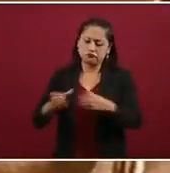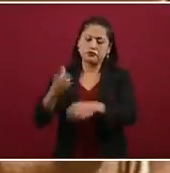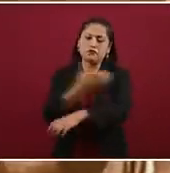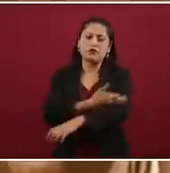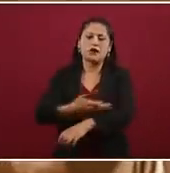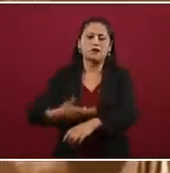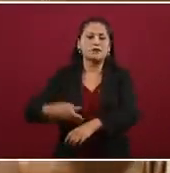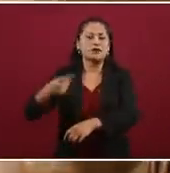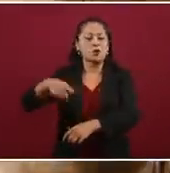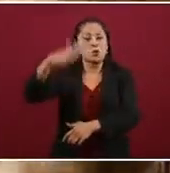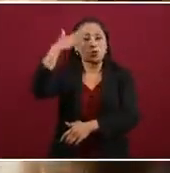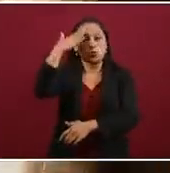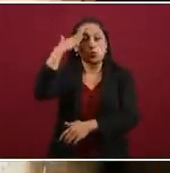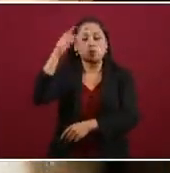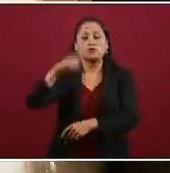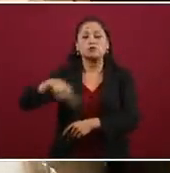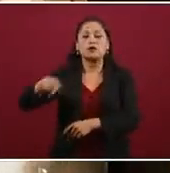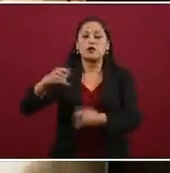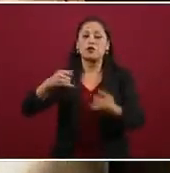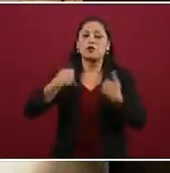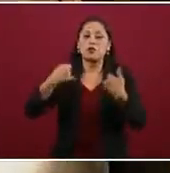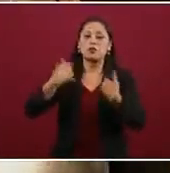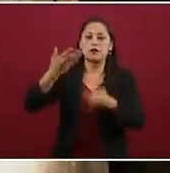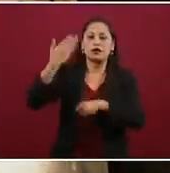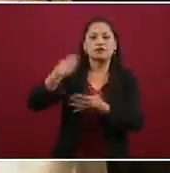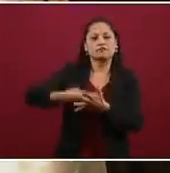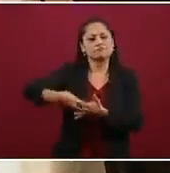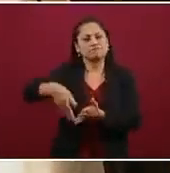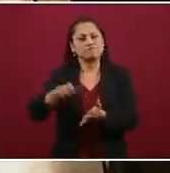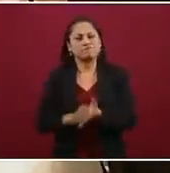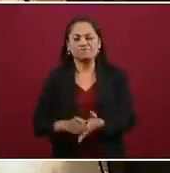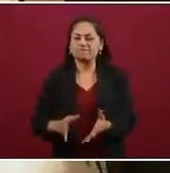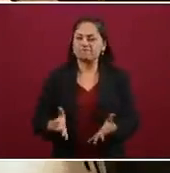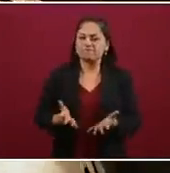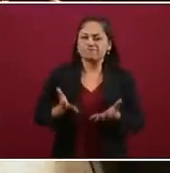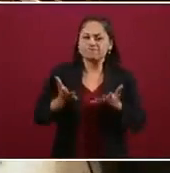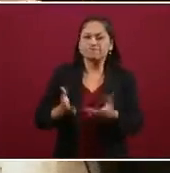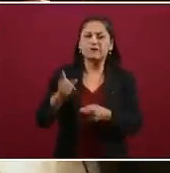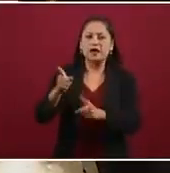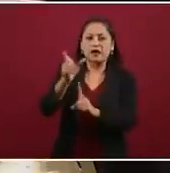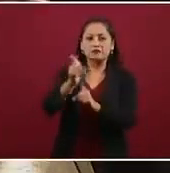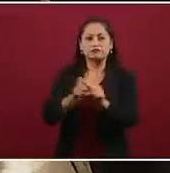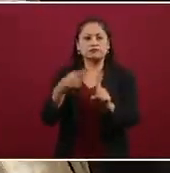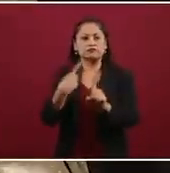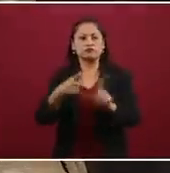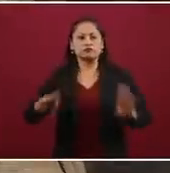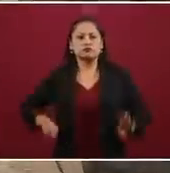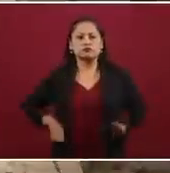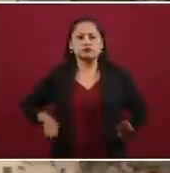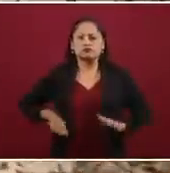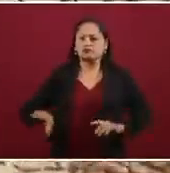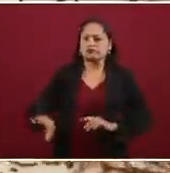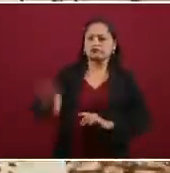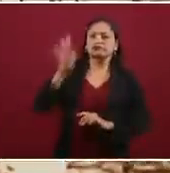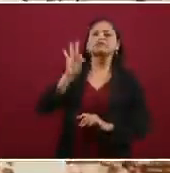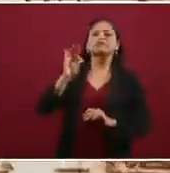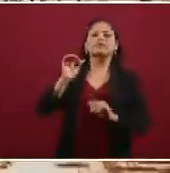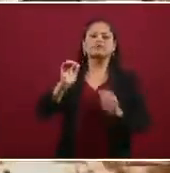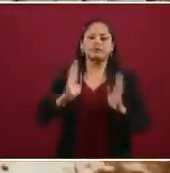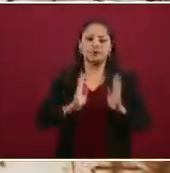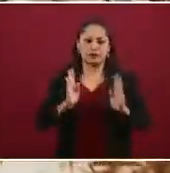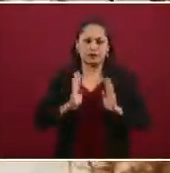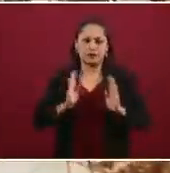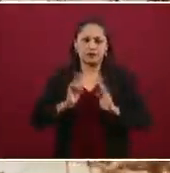su juventud se caracterizó por su valentía y arrojo, cualidades que lo llevaron a elegir la vocación militar. Durante